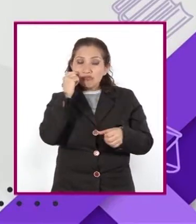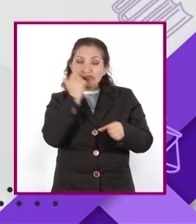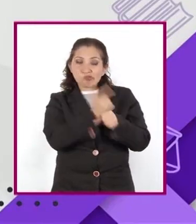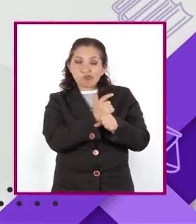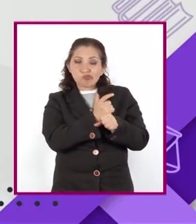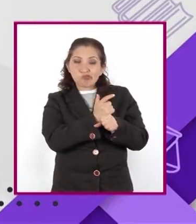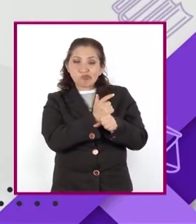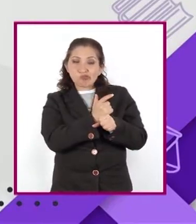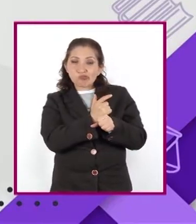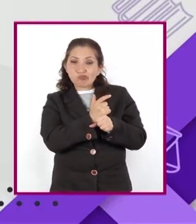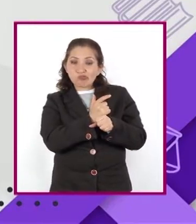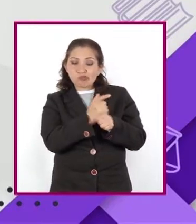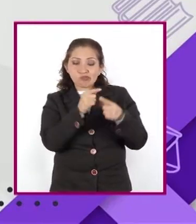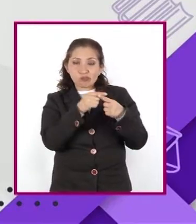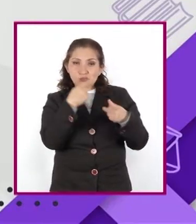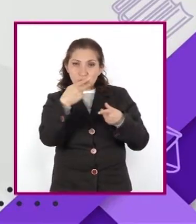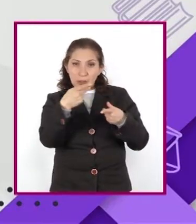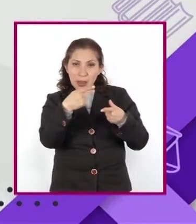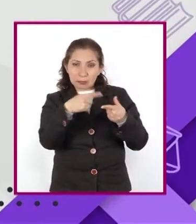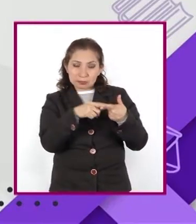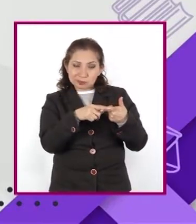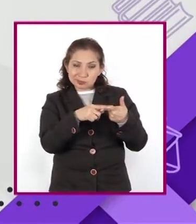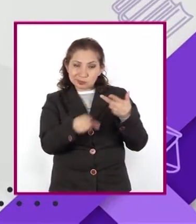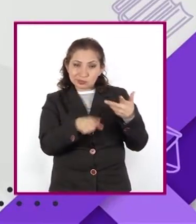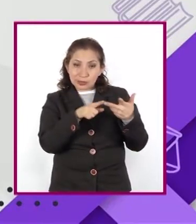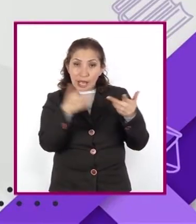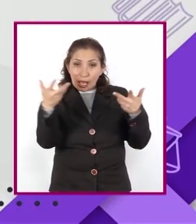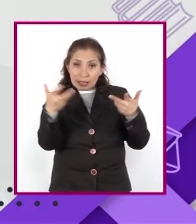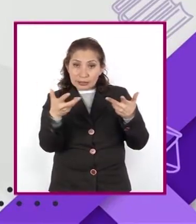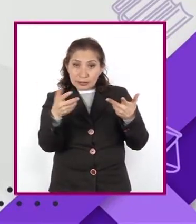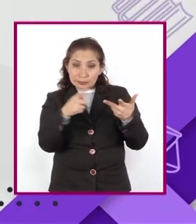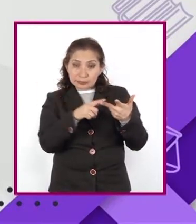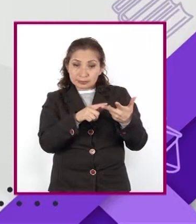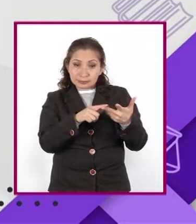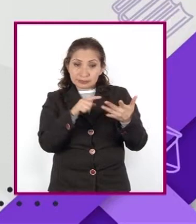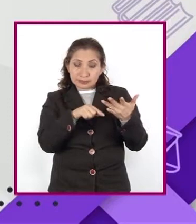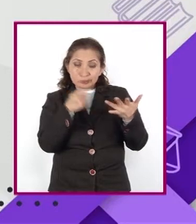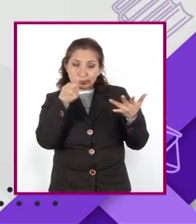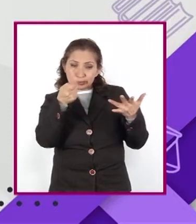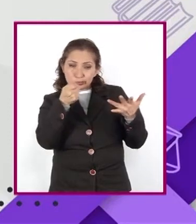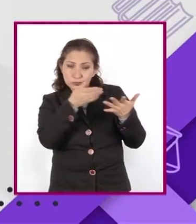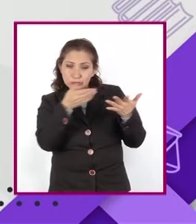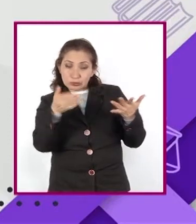identificación, planificación, ejecución,